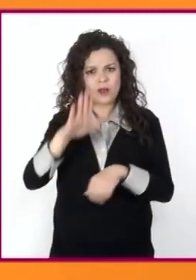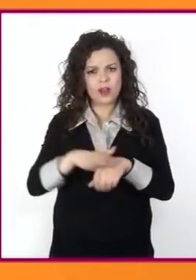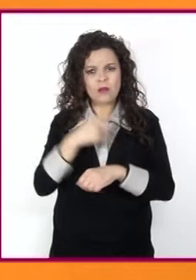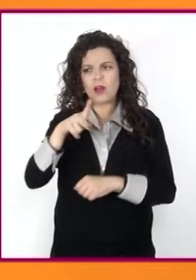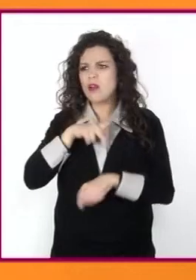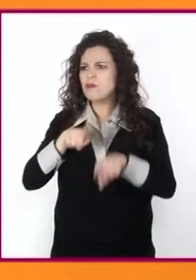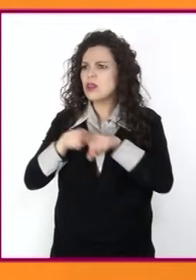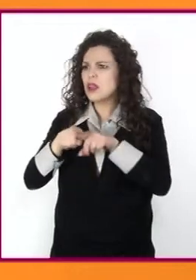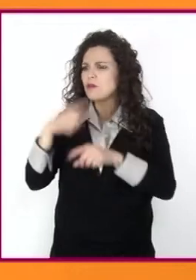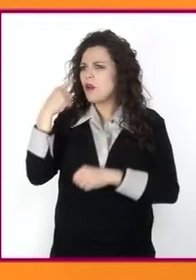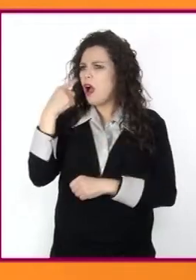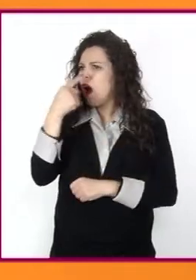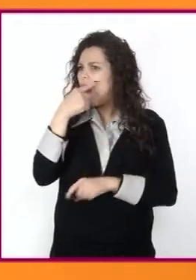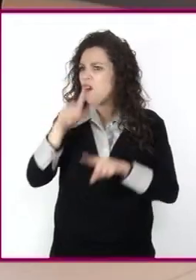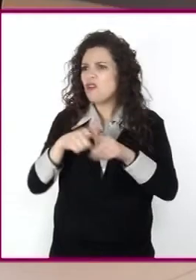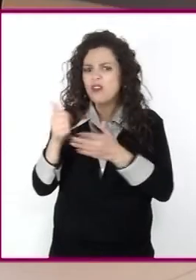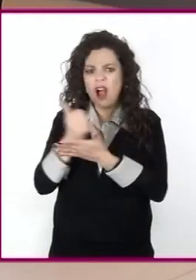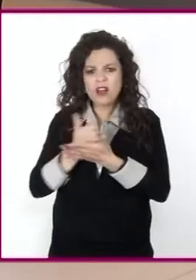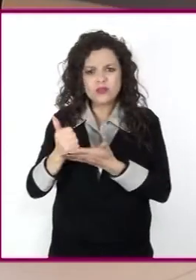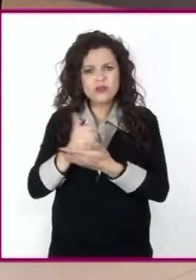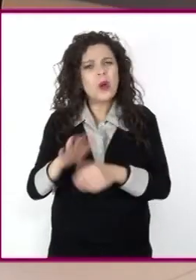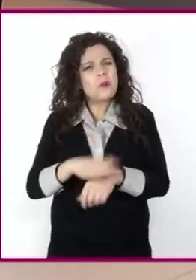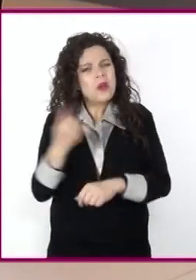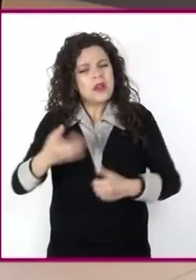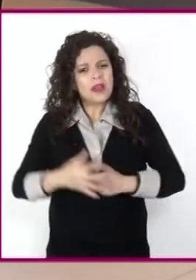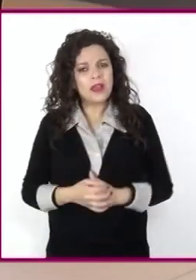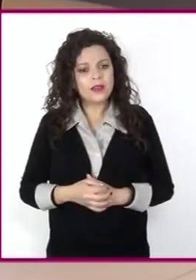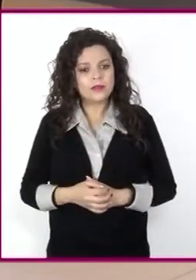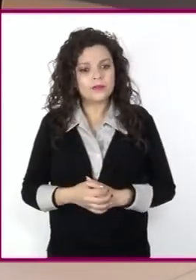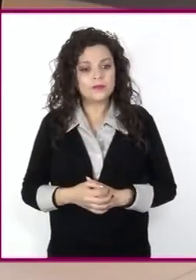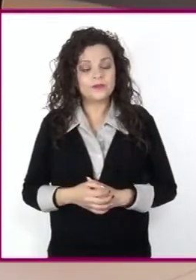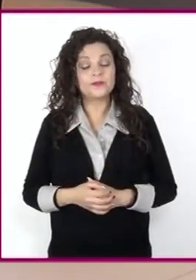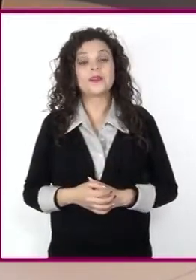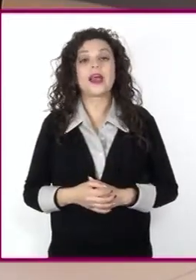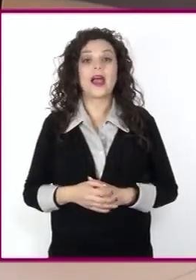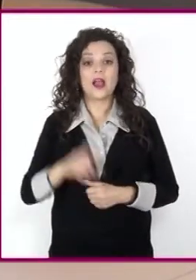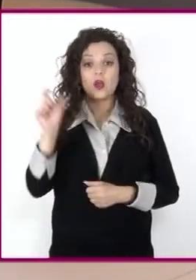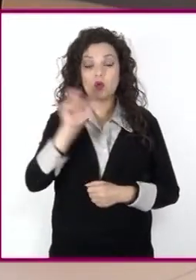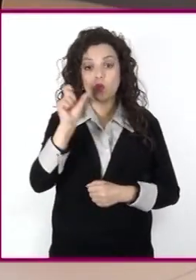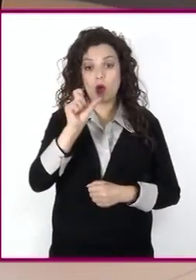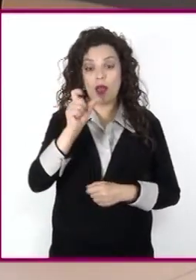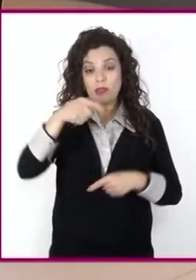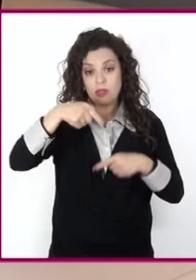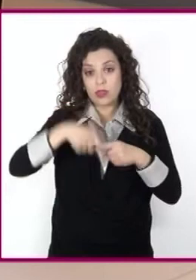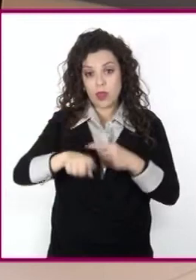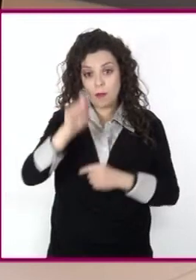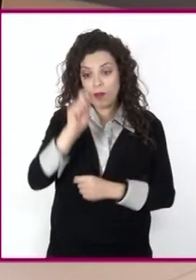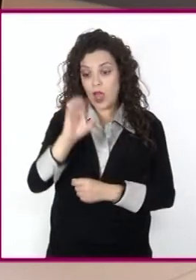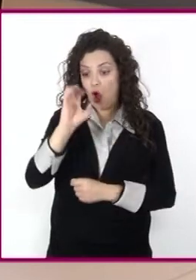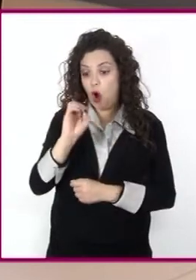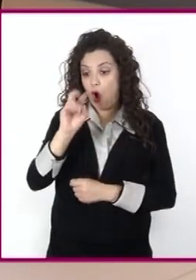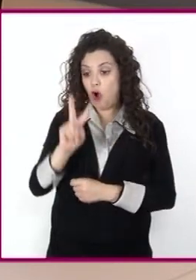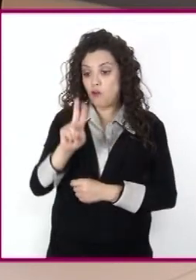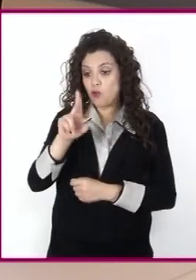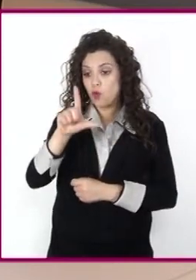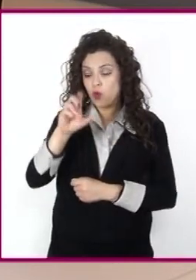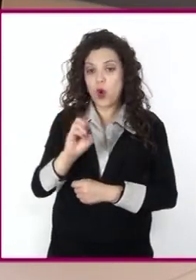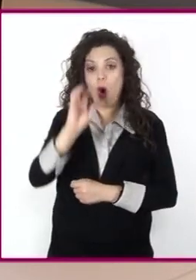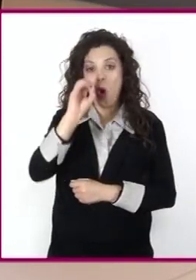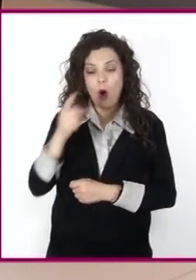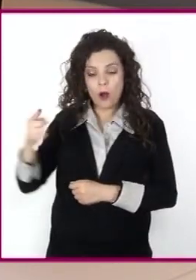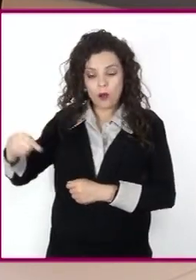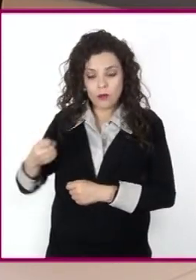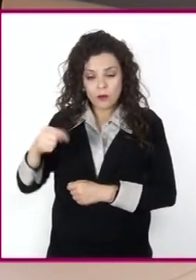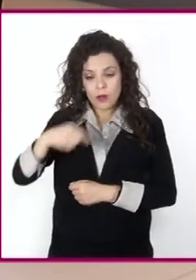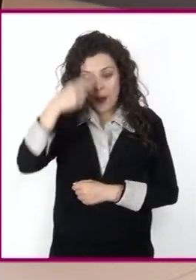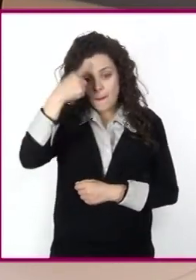ojos color azul? Cuando se empezaron a formar los óvulos o espermatozoides en el proceso de